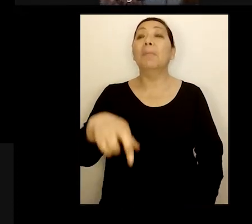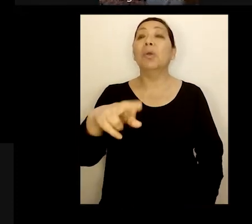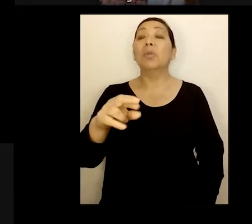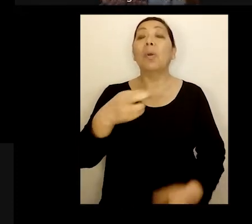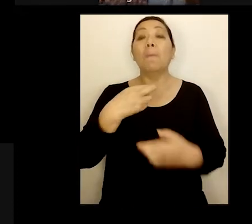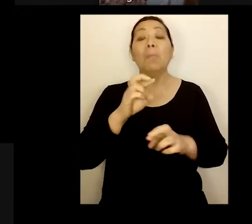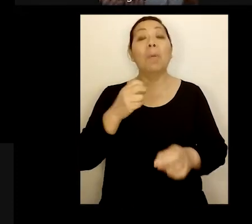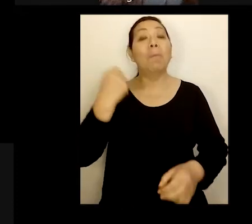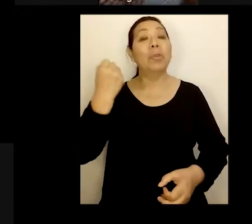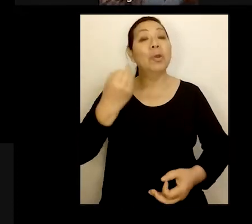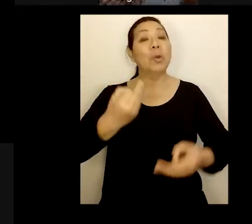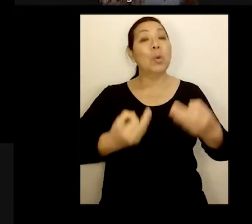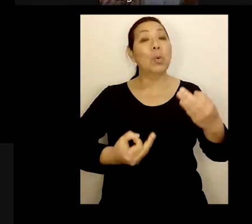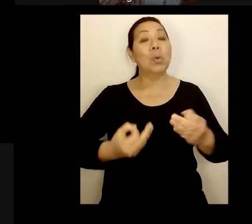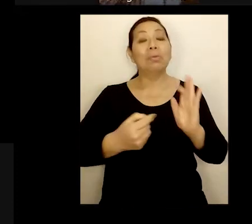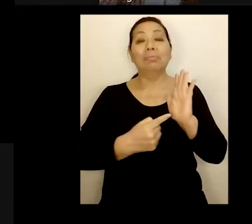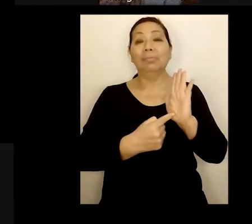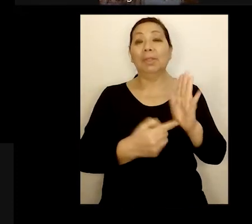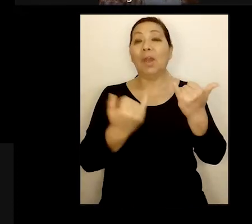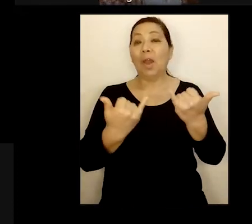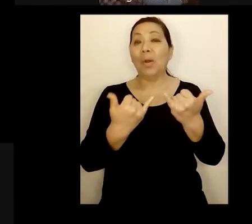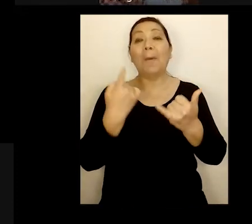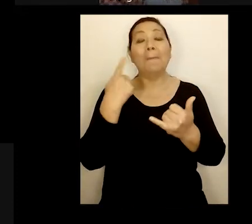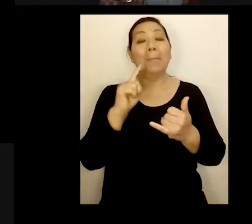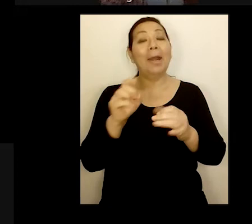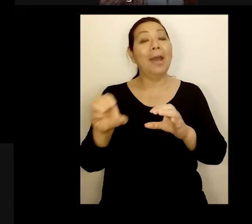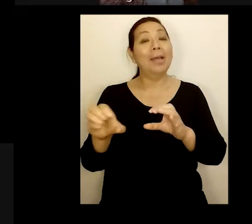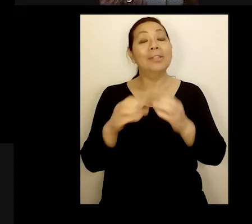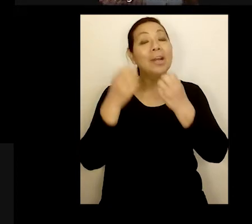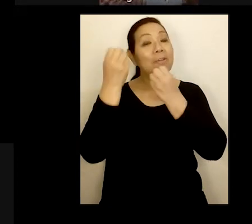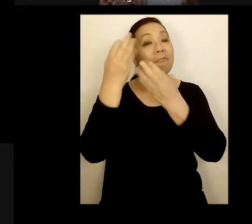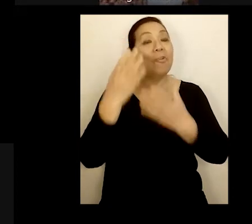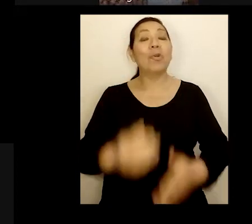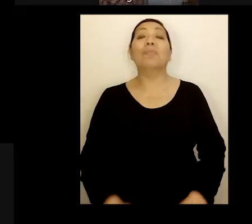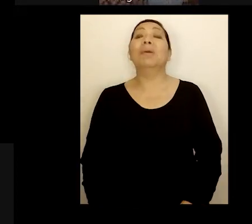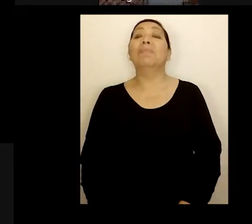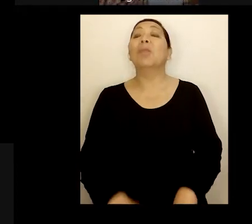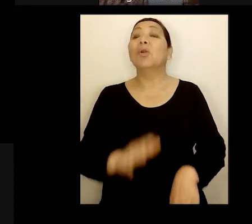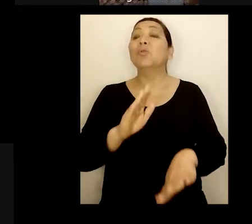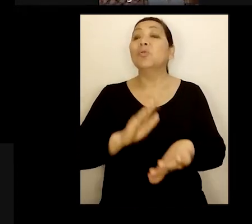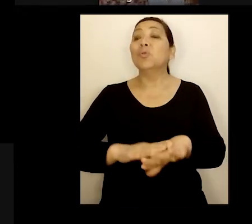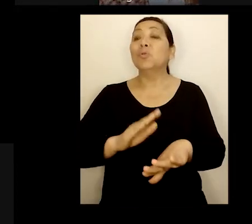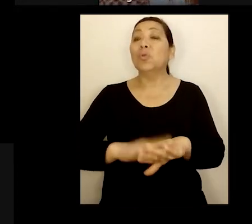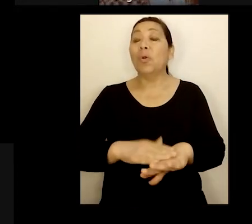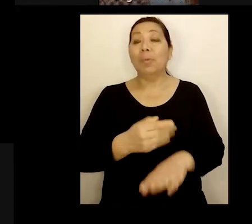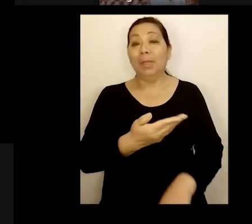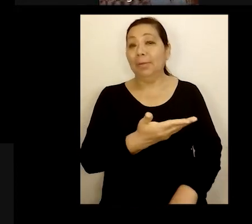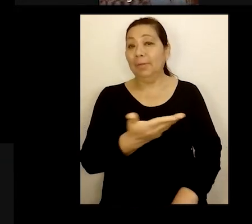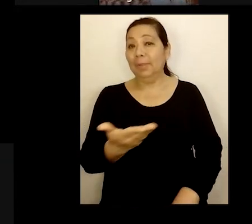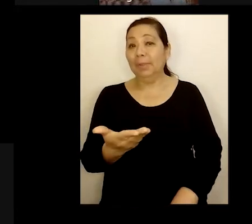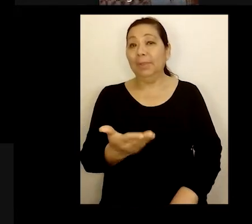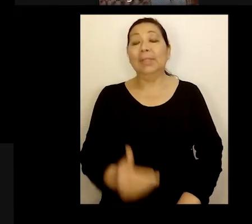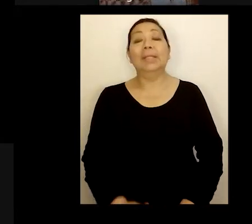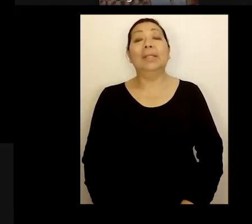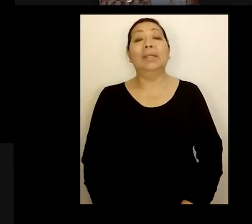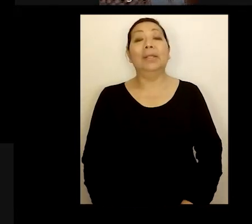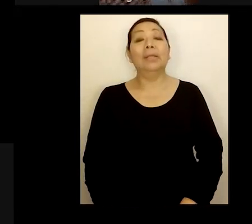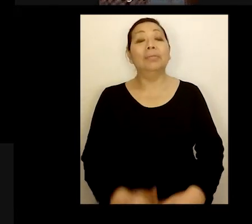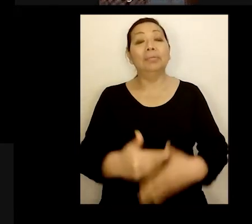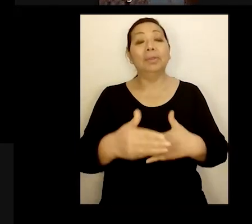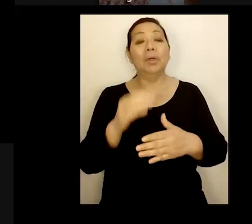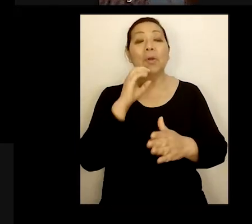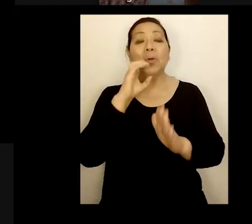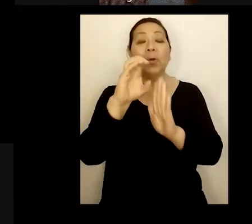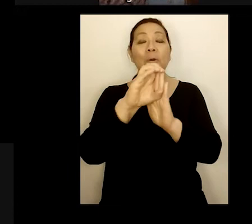Procuraduría Pública del Poder Judicial se hace presente esta mañana para realizar informe oral respecto, señores magistrados, al recurso de